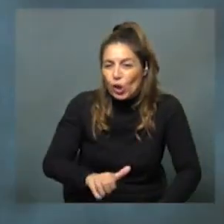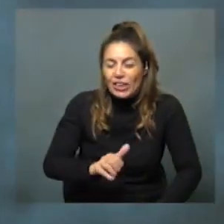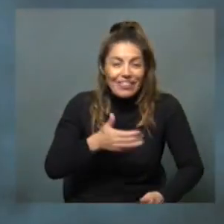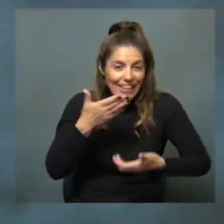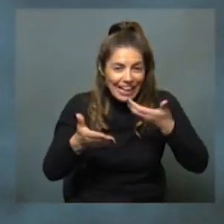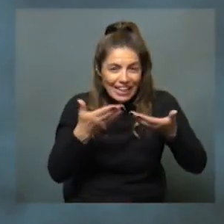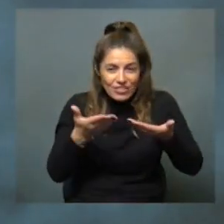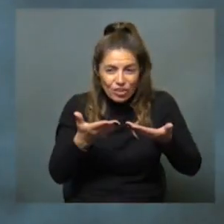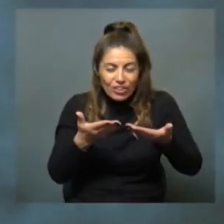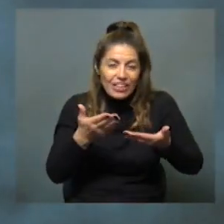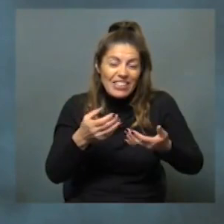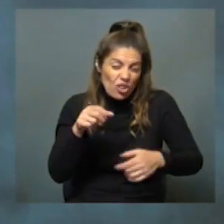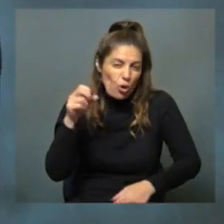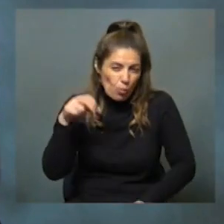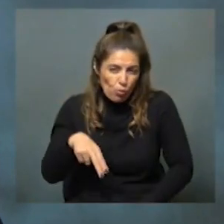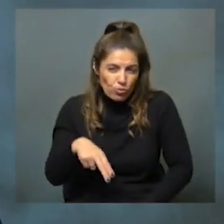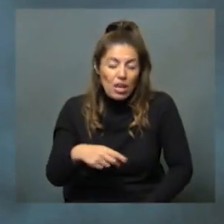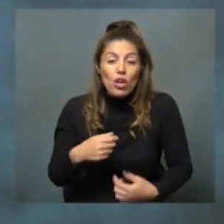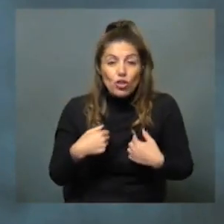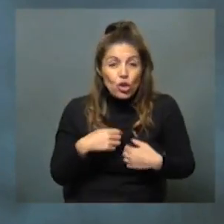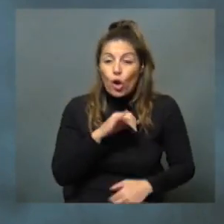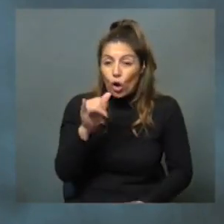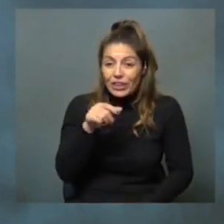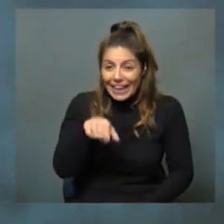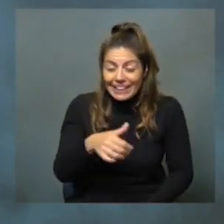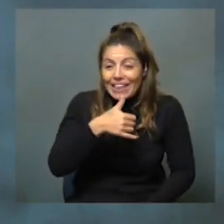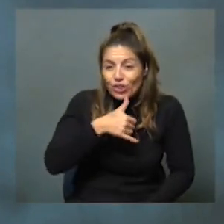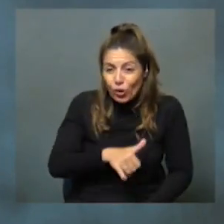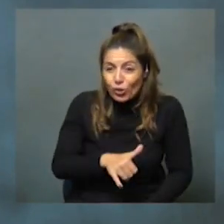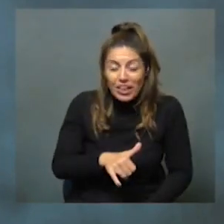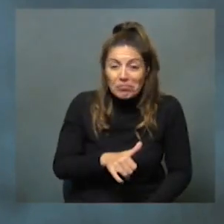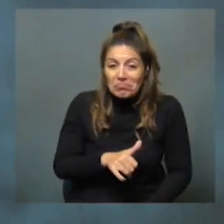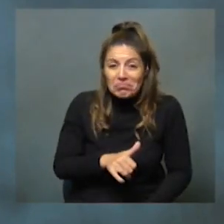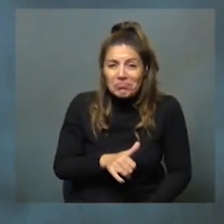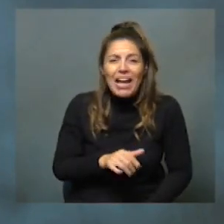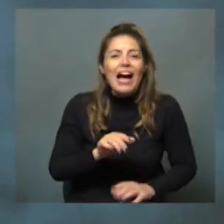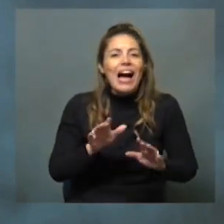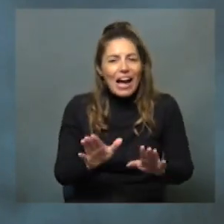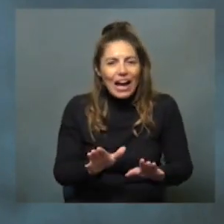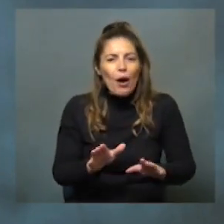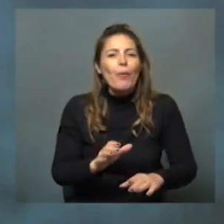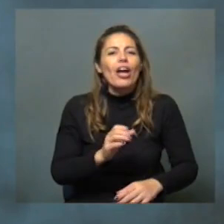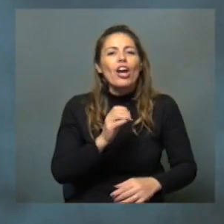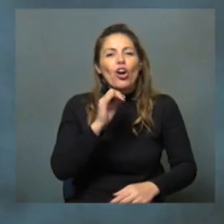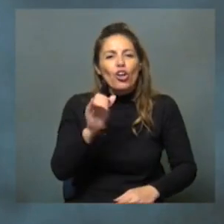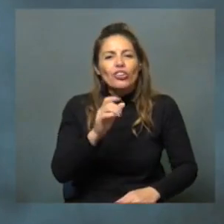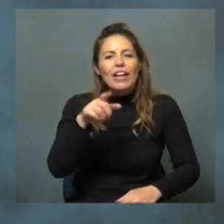es bastante habitual. Entonces, bueno, yo conté esta historia, simplemente. Ah, porque comentándolo con